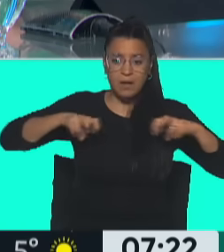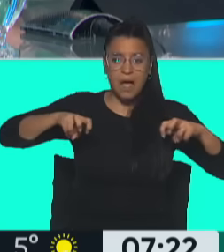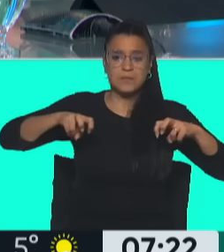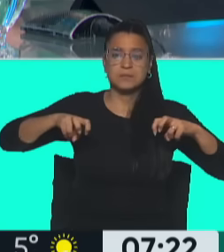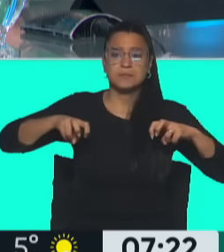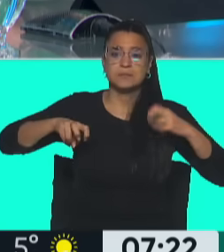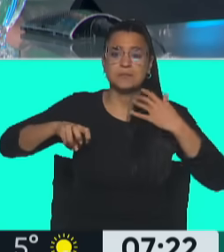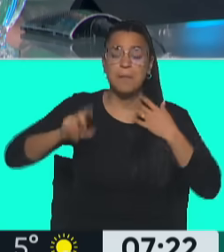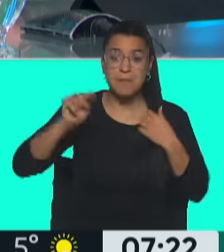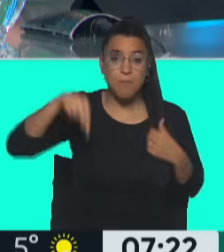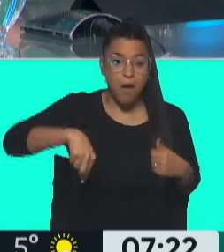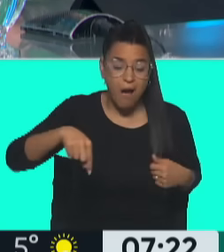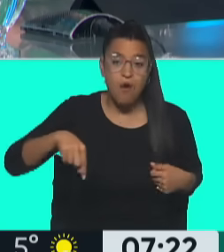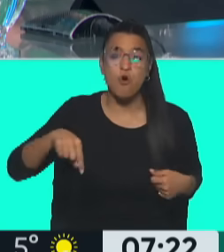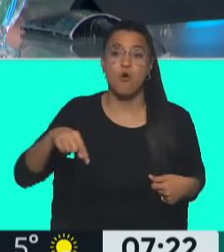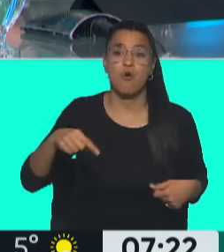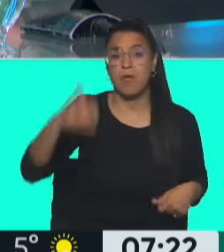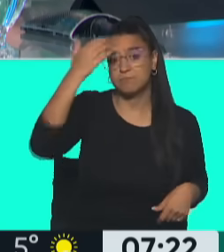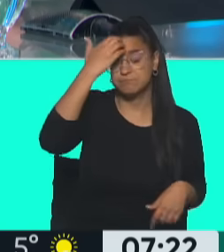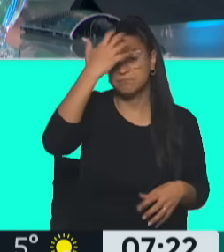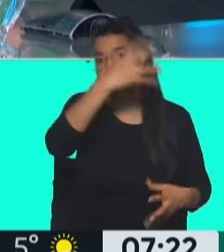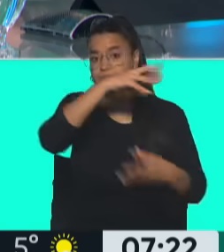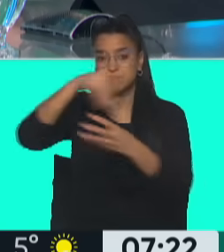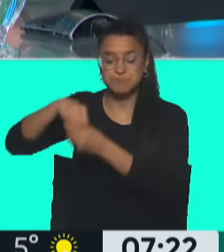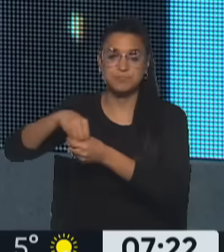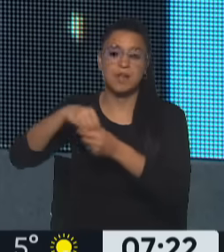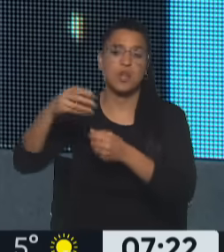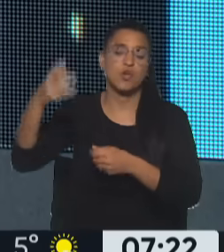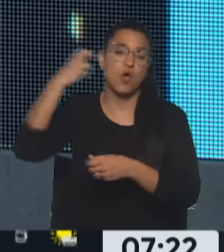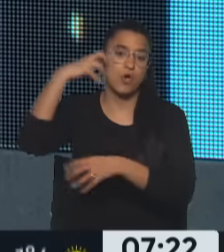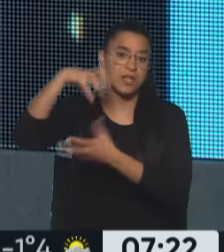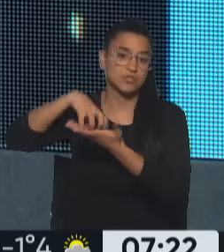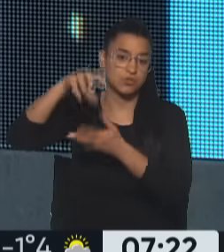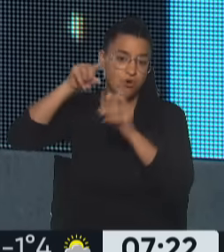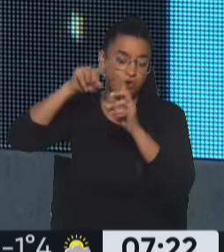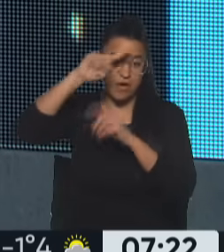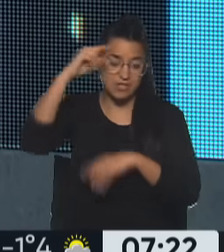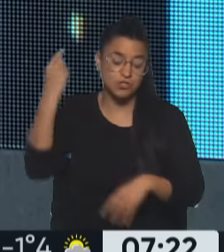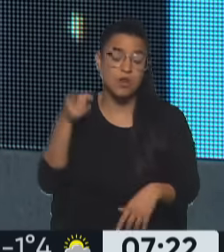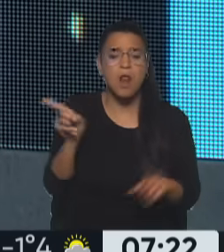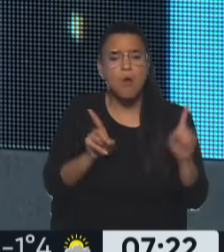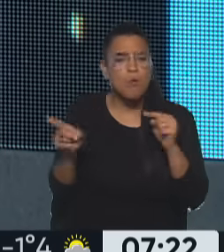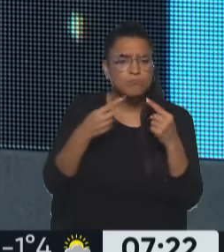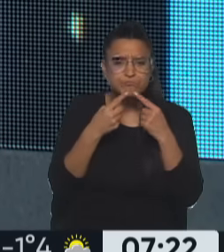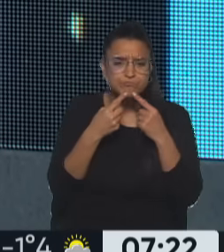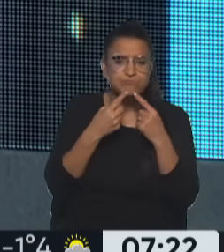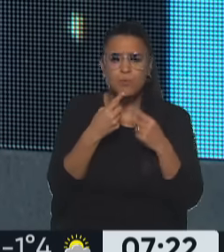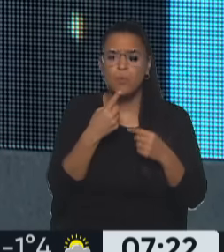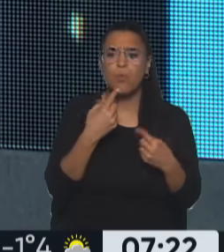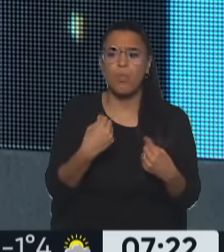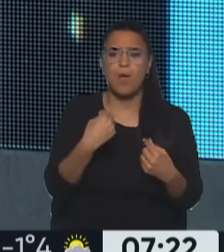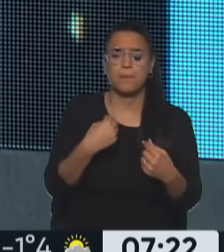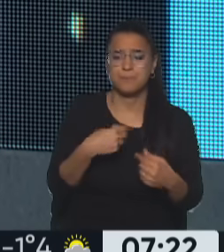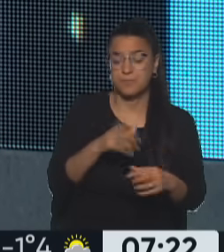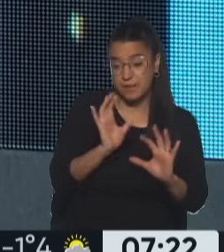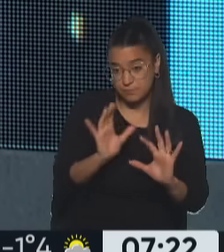recién, ahora Schiaretti en el Congreso Nacional. Y algunos se habrá preguntado, por lo menos en las redes sociales así trascendió y se